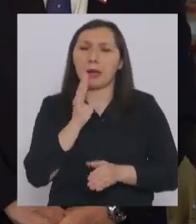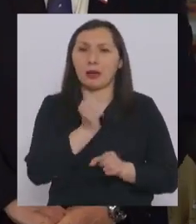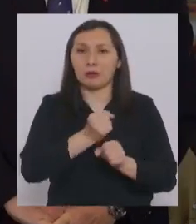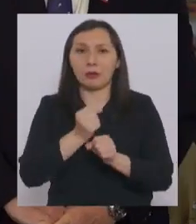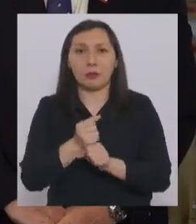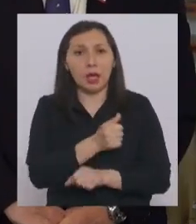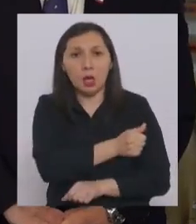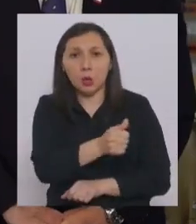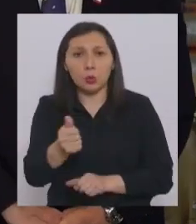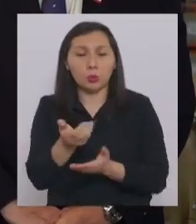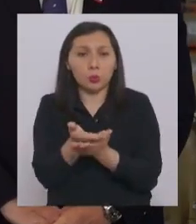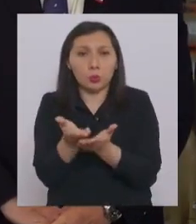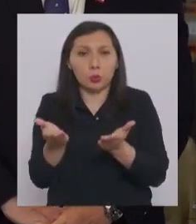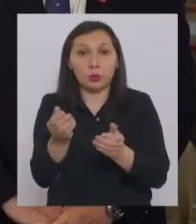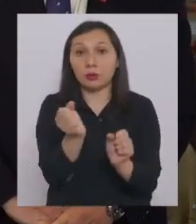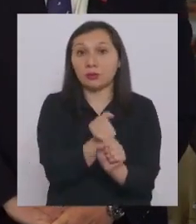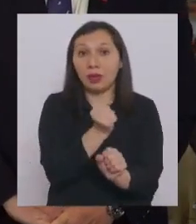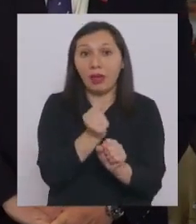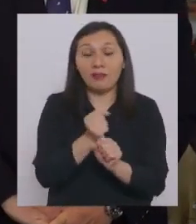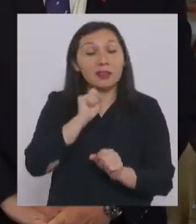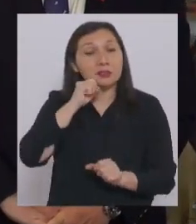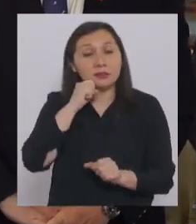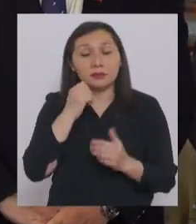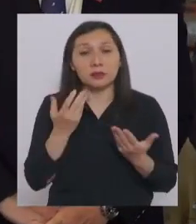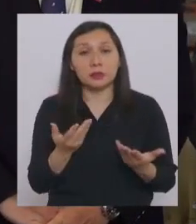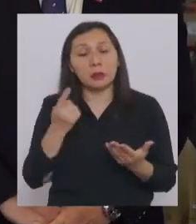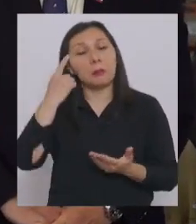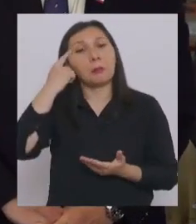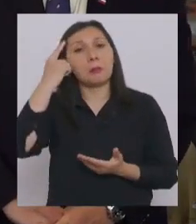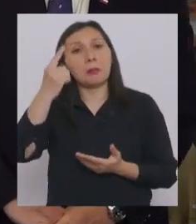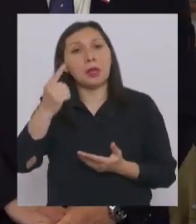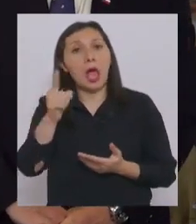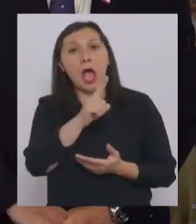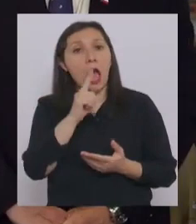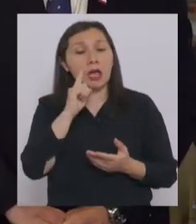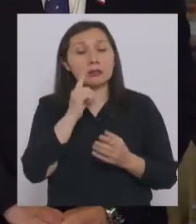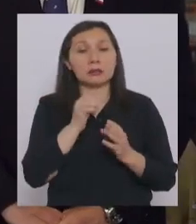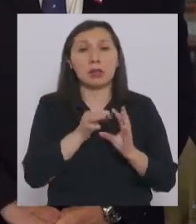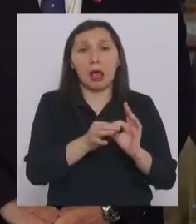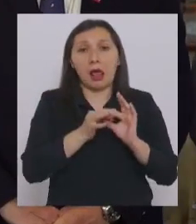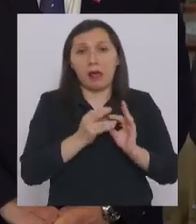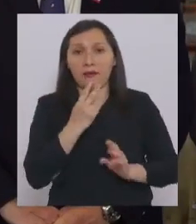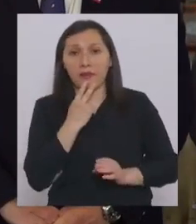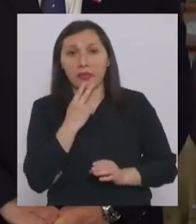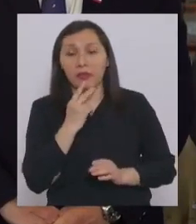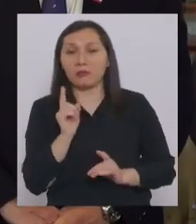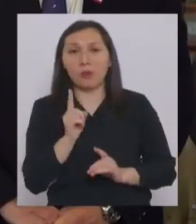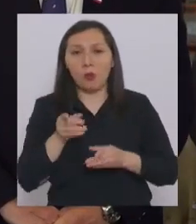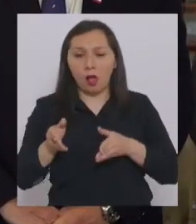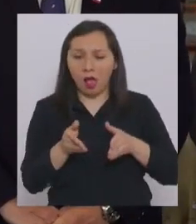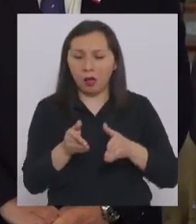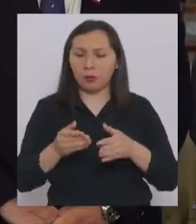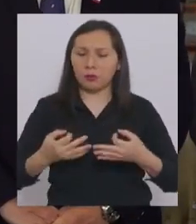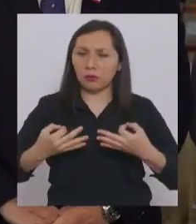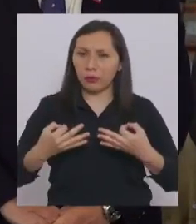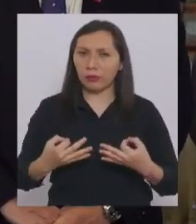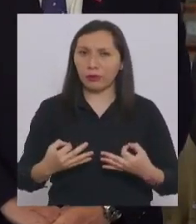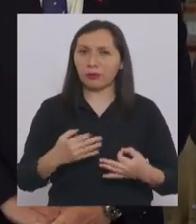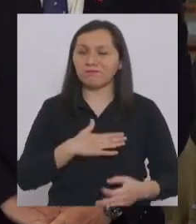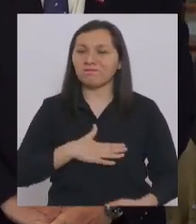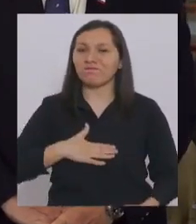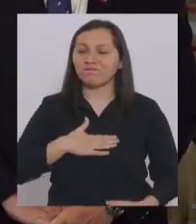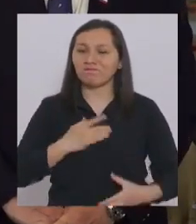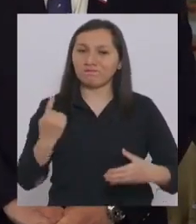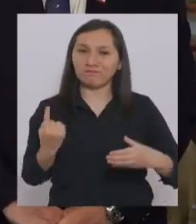para todos. Porque el empleo es no solamente una forma de ganarnos la vida, el empleo es un camino de dignidad, de